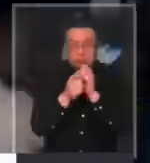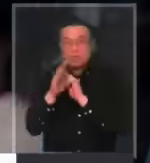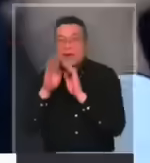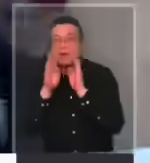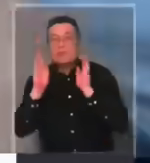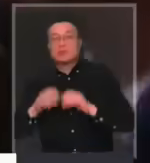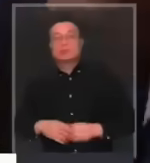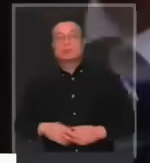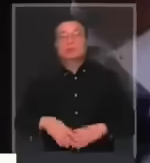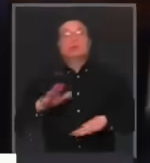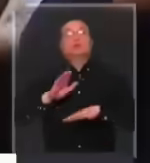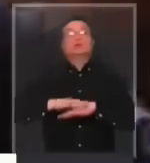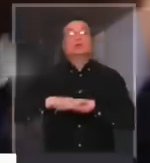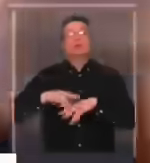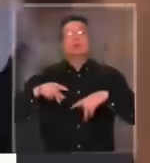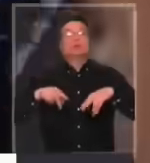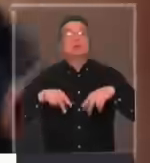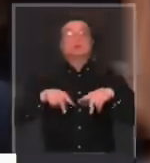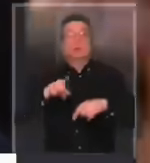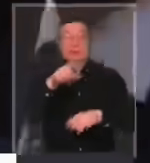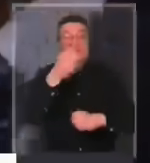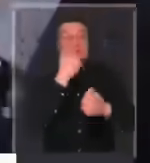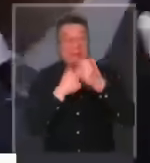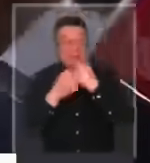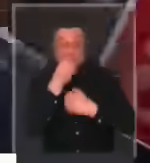favor. Sergio, ¿usted reconoce errores?